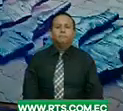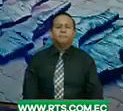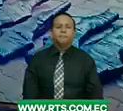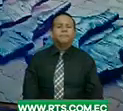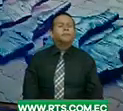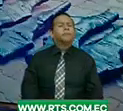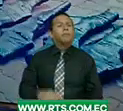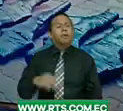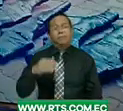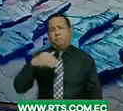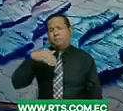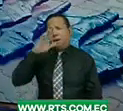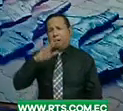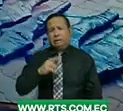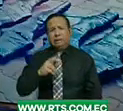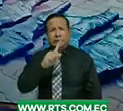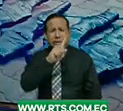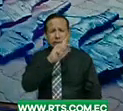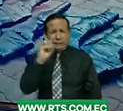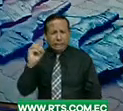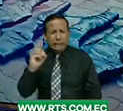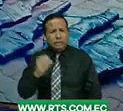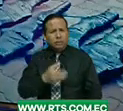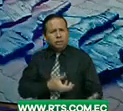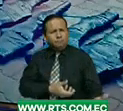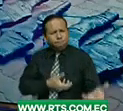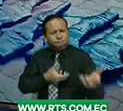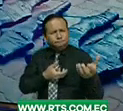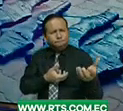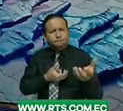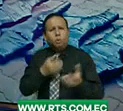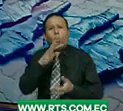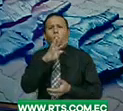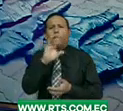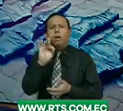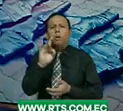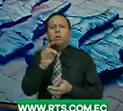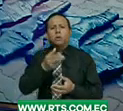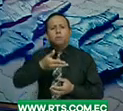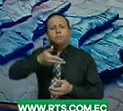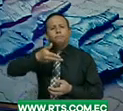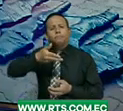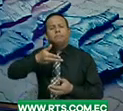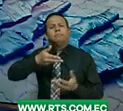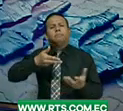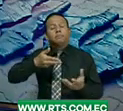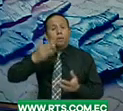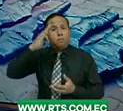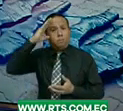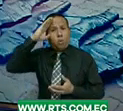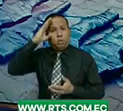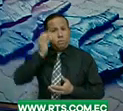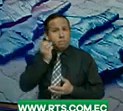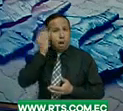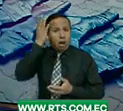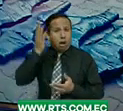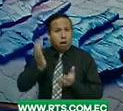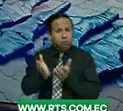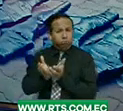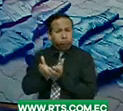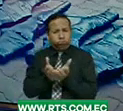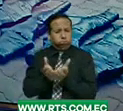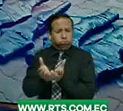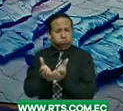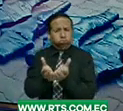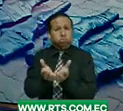Más de 100 fusiles y 48 pistolas fueron decomisadas por la Armada del Ecuador en las Islas Galápagos. Se